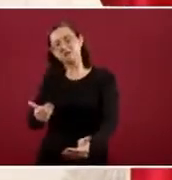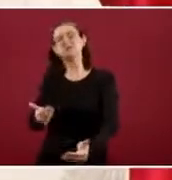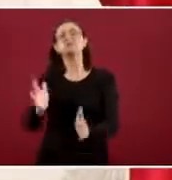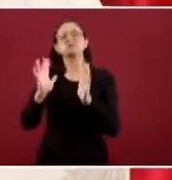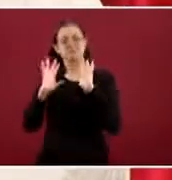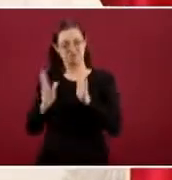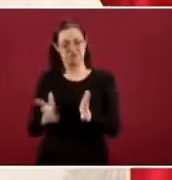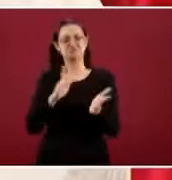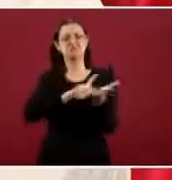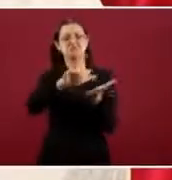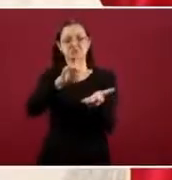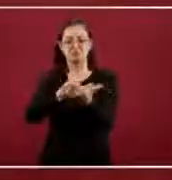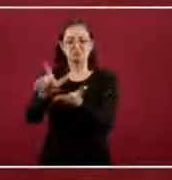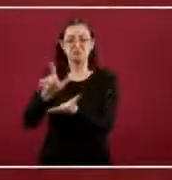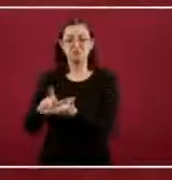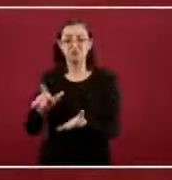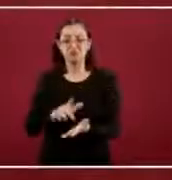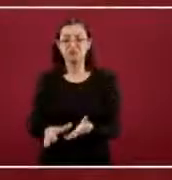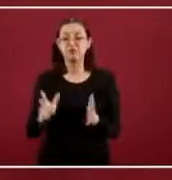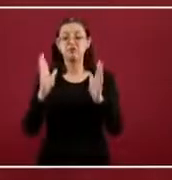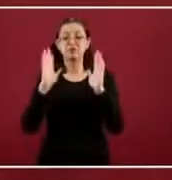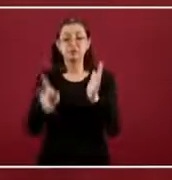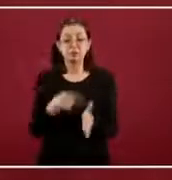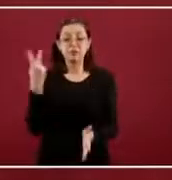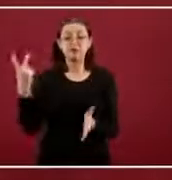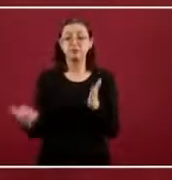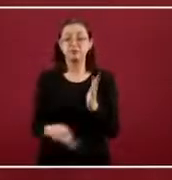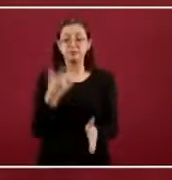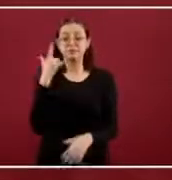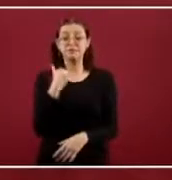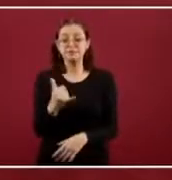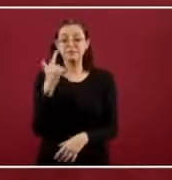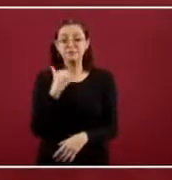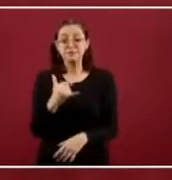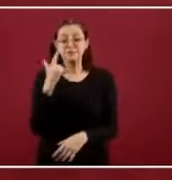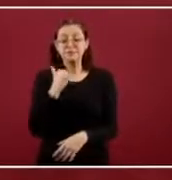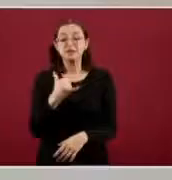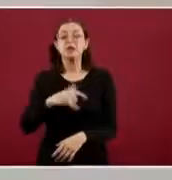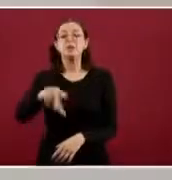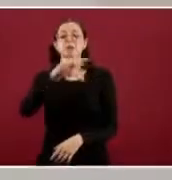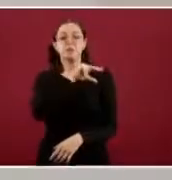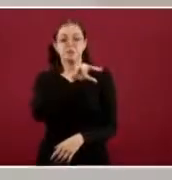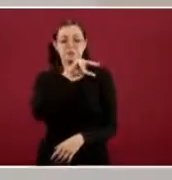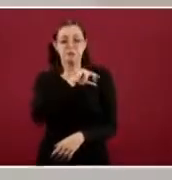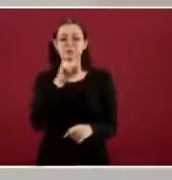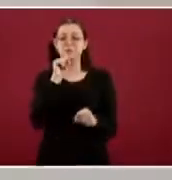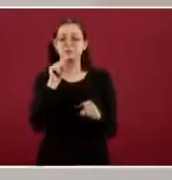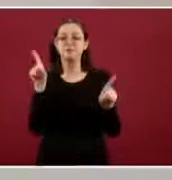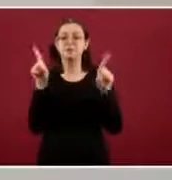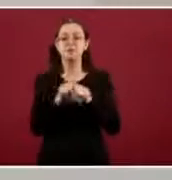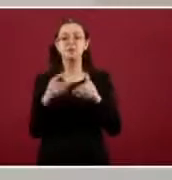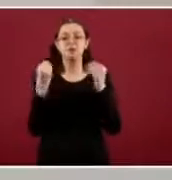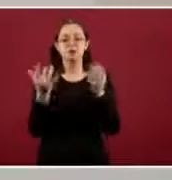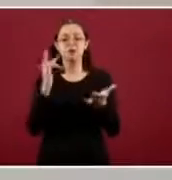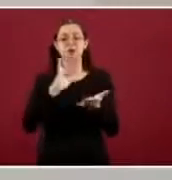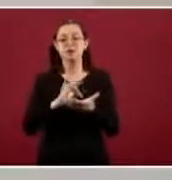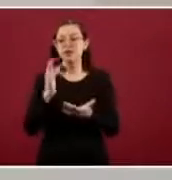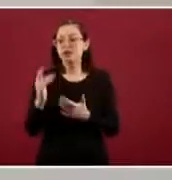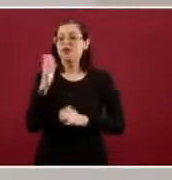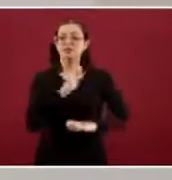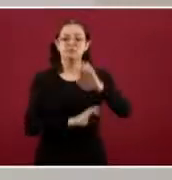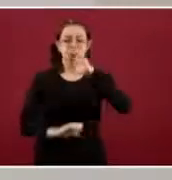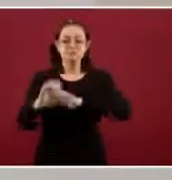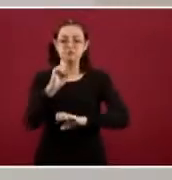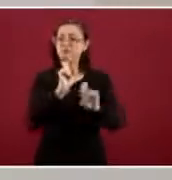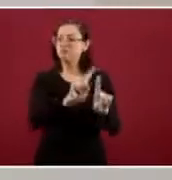formalmente establecidas, y lo han hecho con gran vigor. En el sector privado también el agradecimiento porque hay empresas que